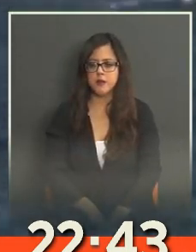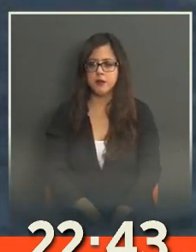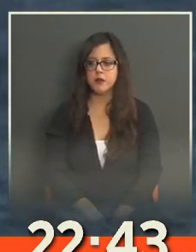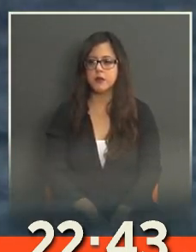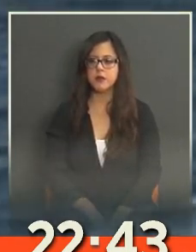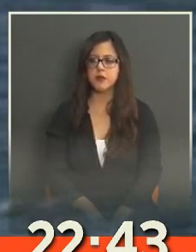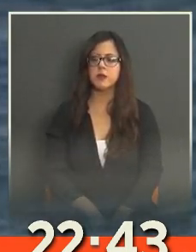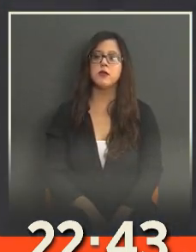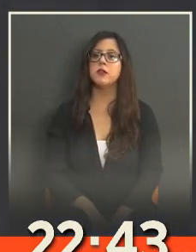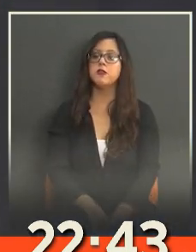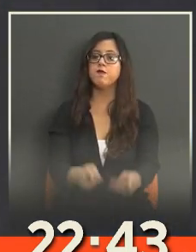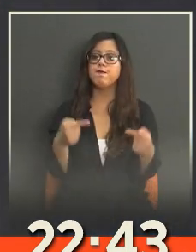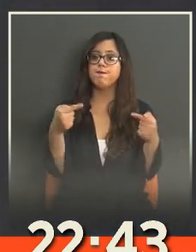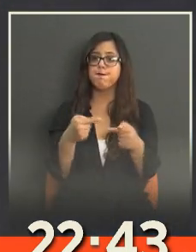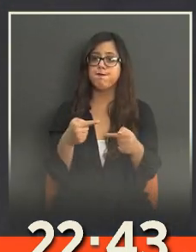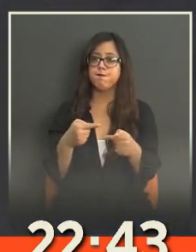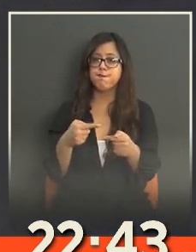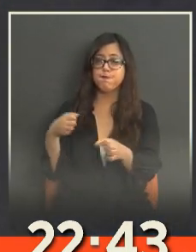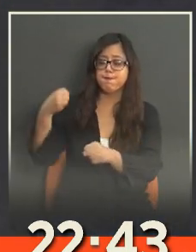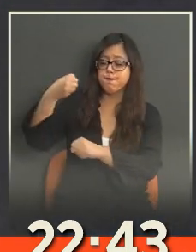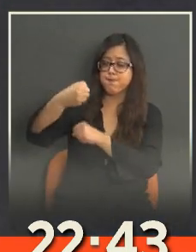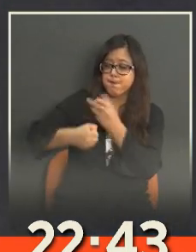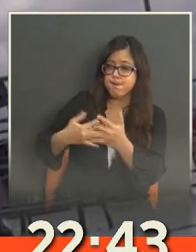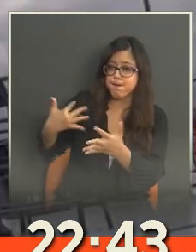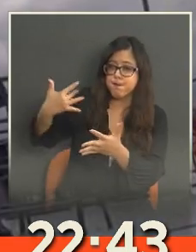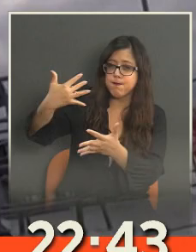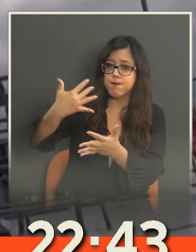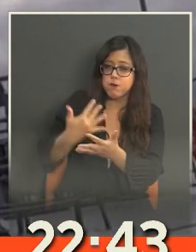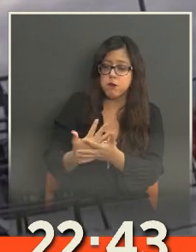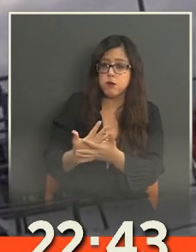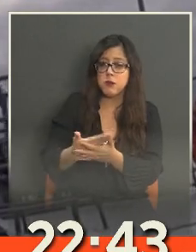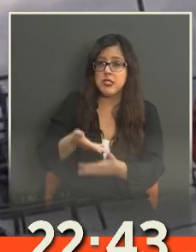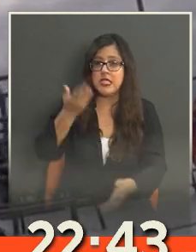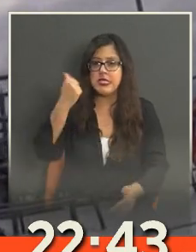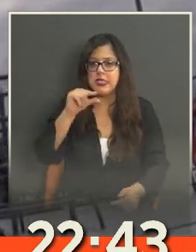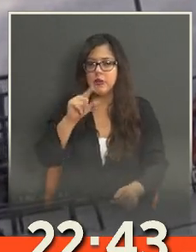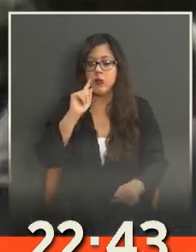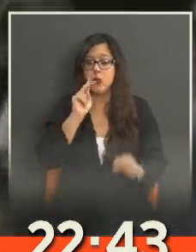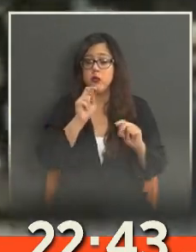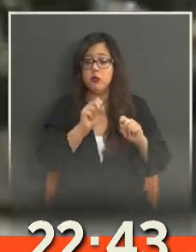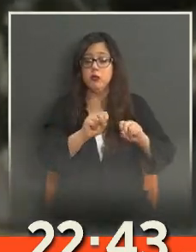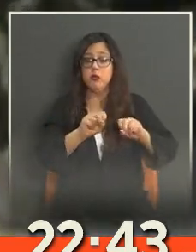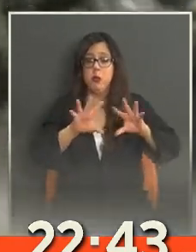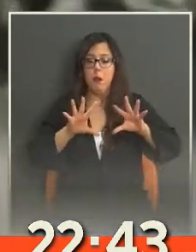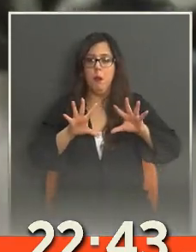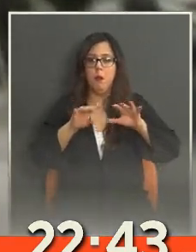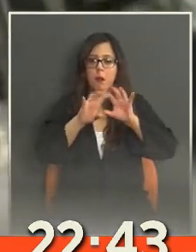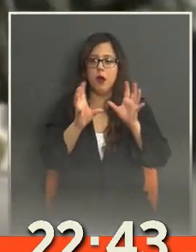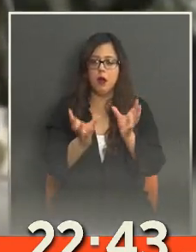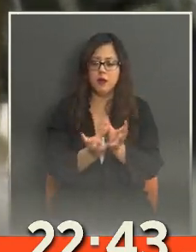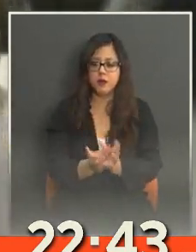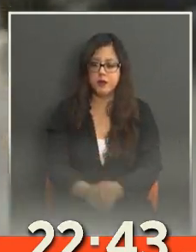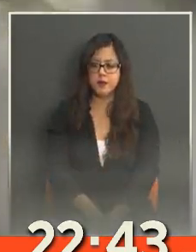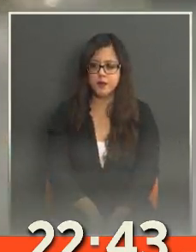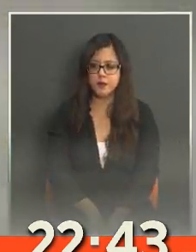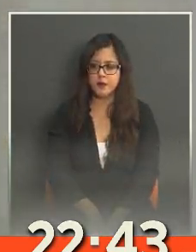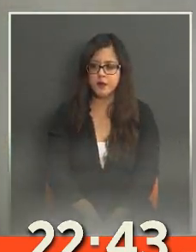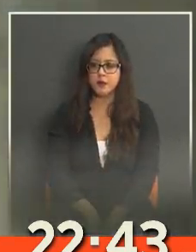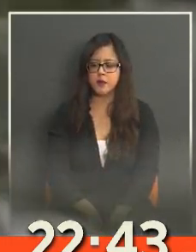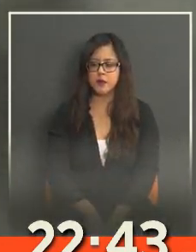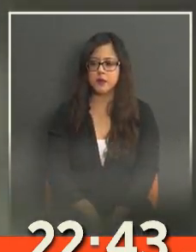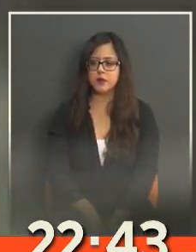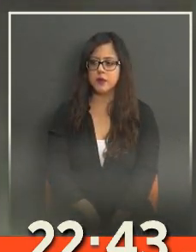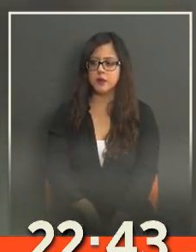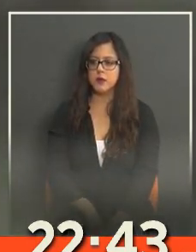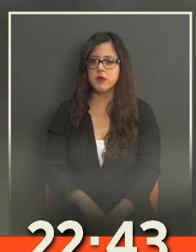un conflicto de larga data más recientes acontecimientos impactan al mundo entero pero que